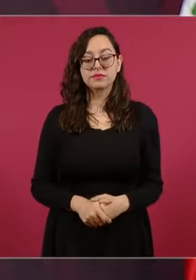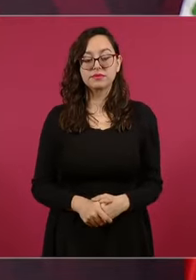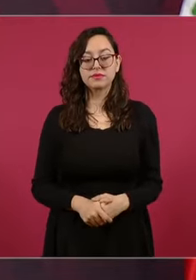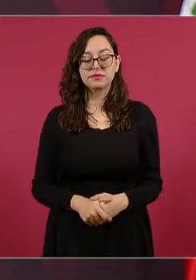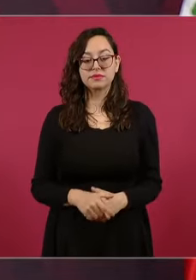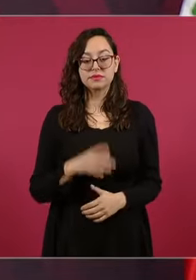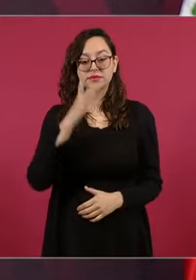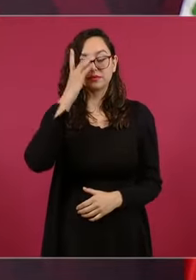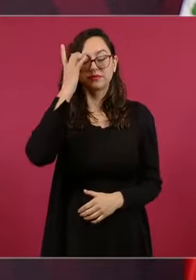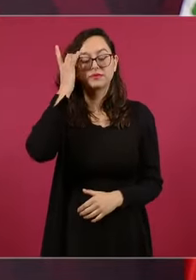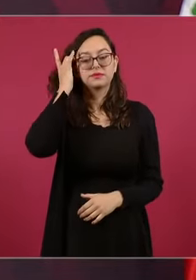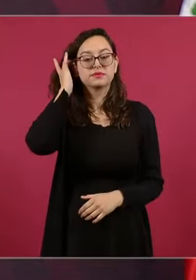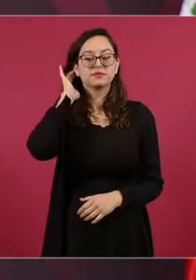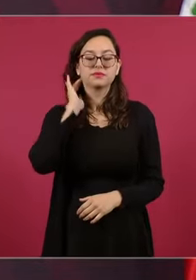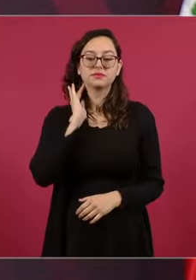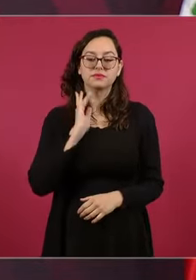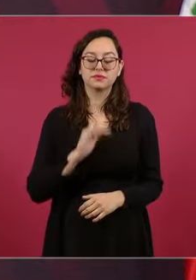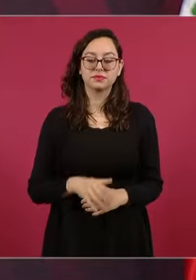jugar bien,